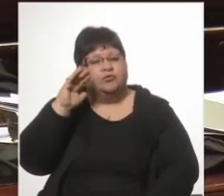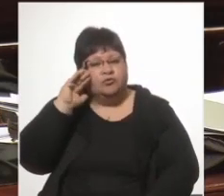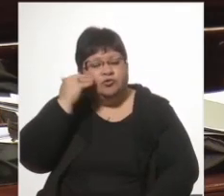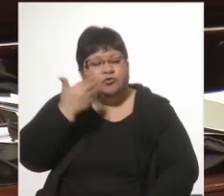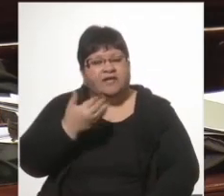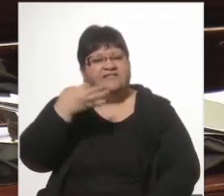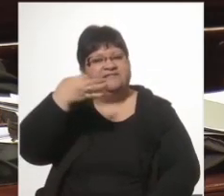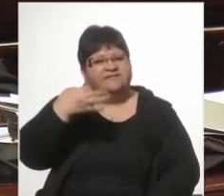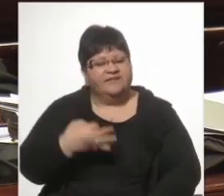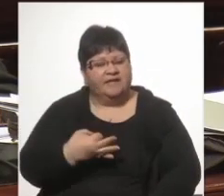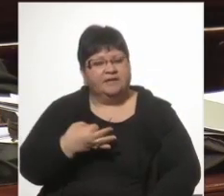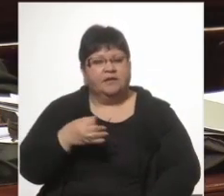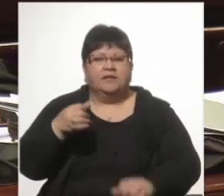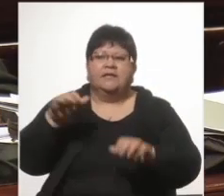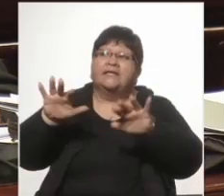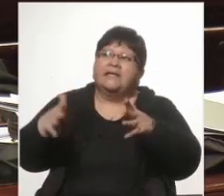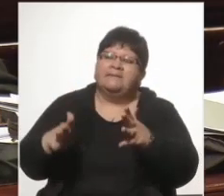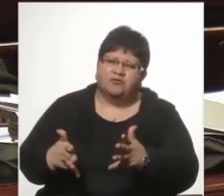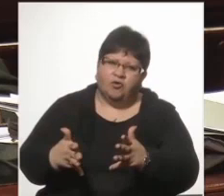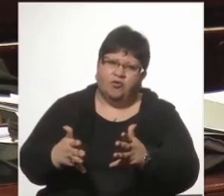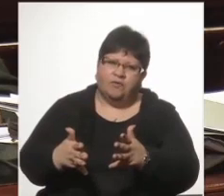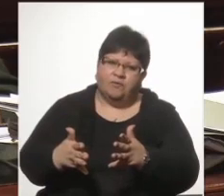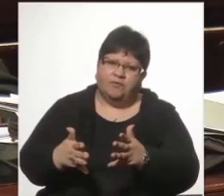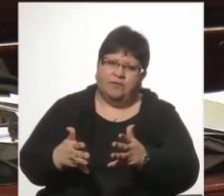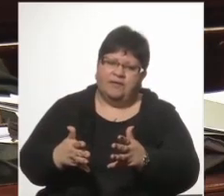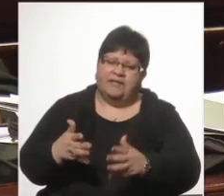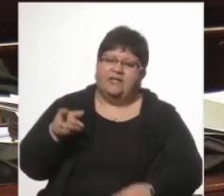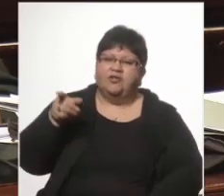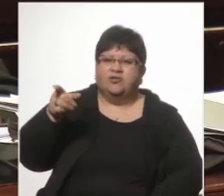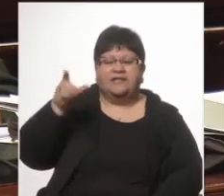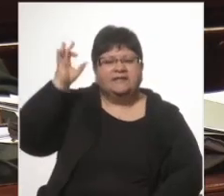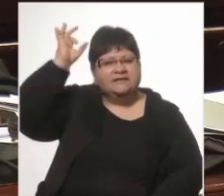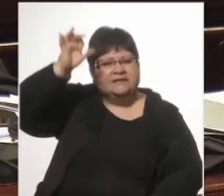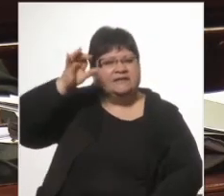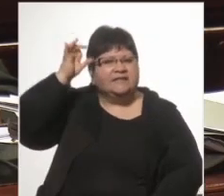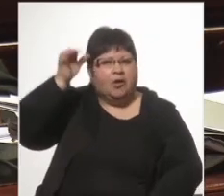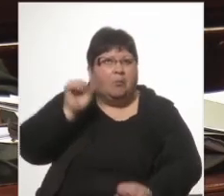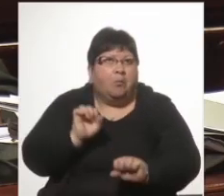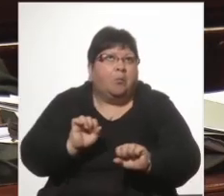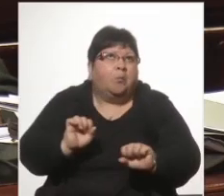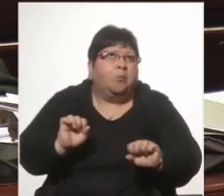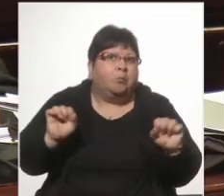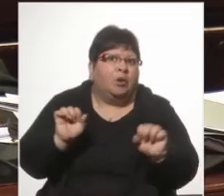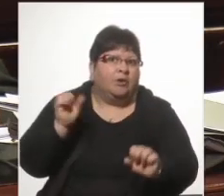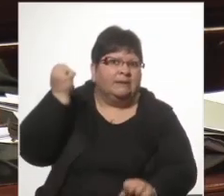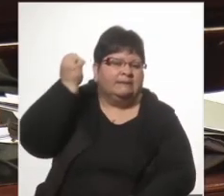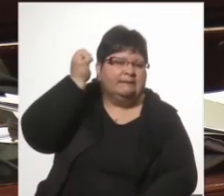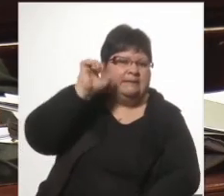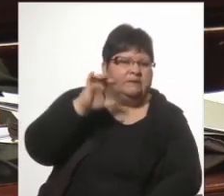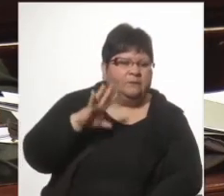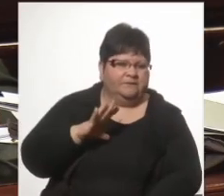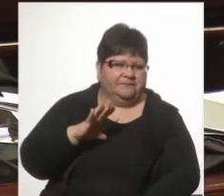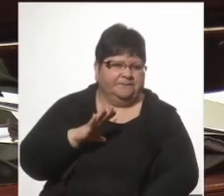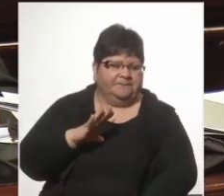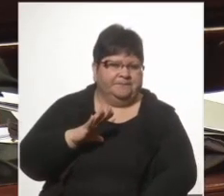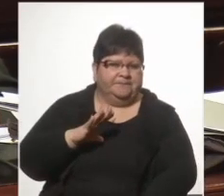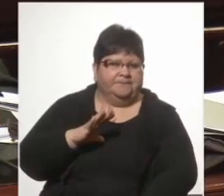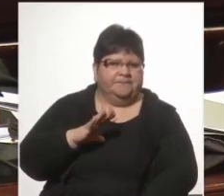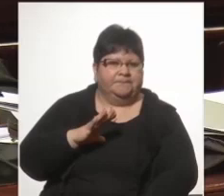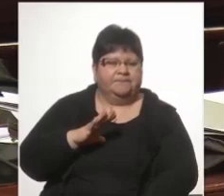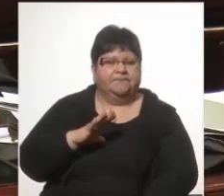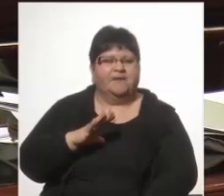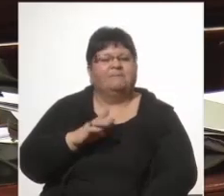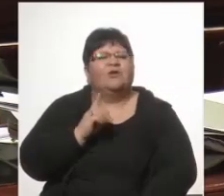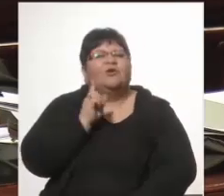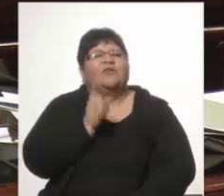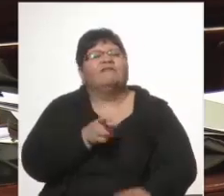hecho o los actos en los cuales haya intervenido el legislador. La Cámara debe actuar con absoluta independencia